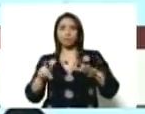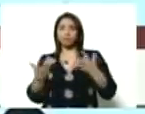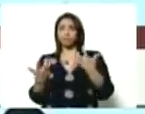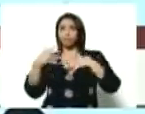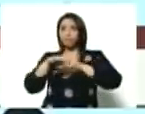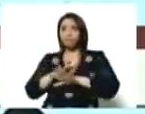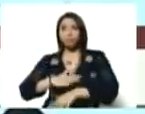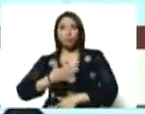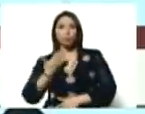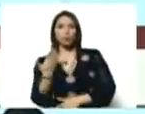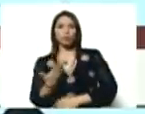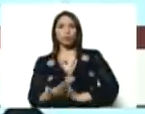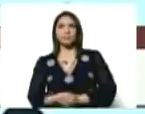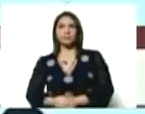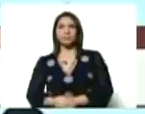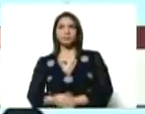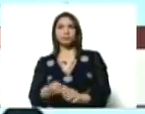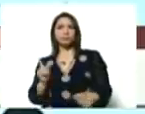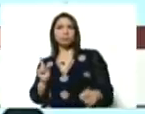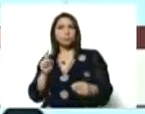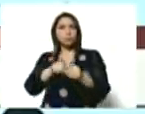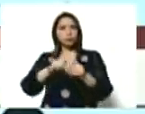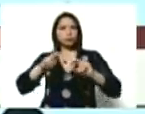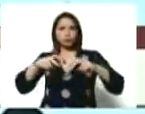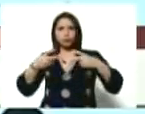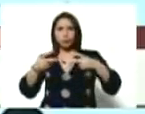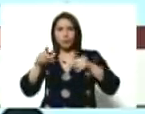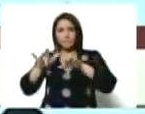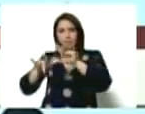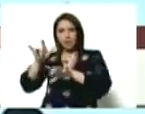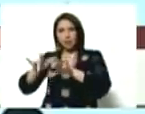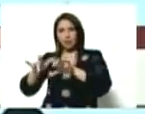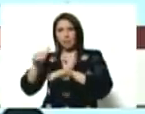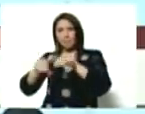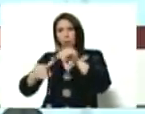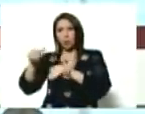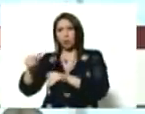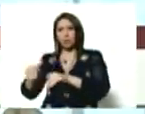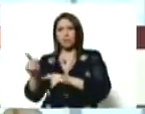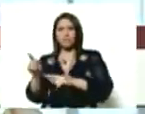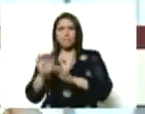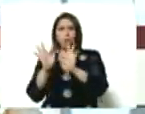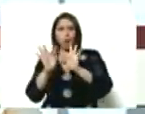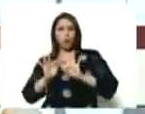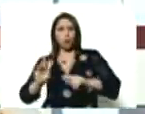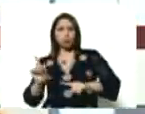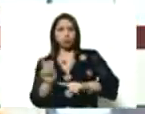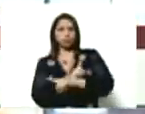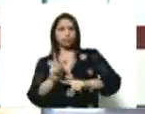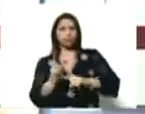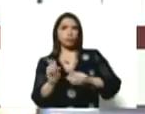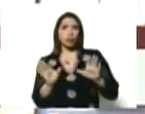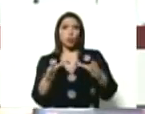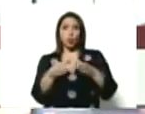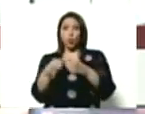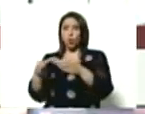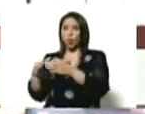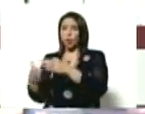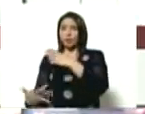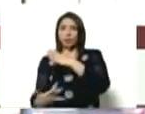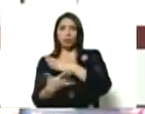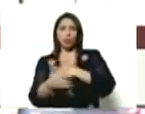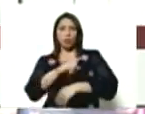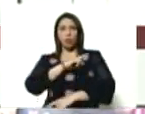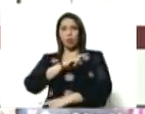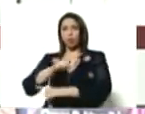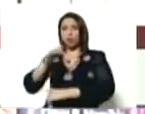que se pudiera integrar a la nueva máquina de votación. De manera inmediata, el Comité Tecnológico, por orden de la Junta Nacional